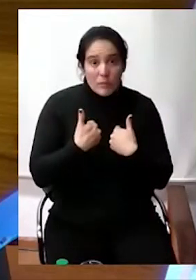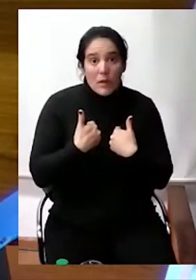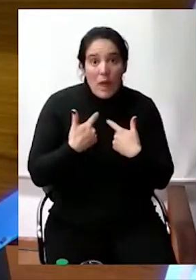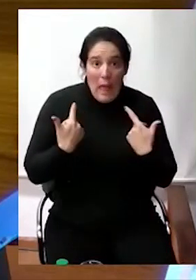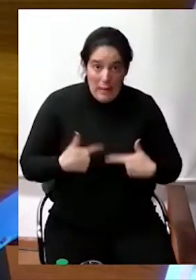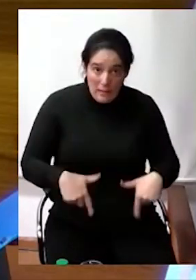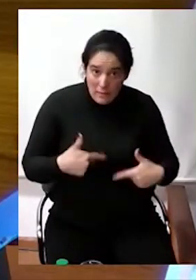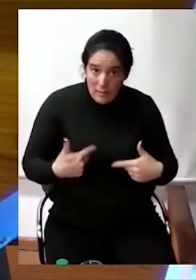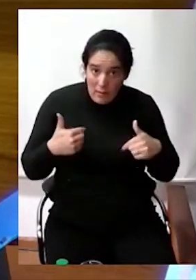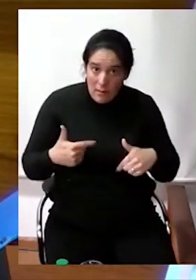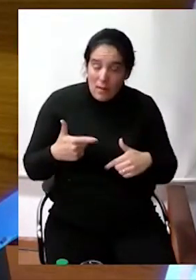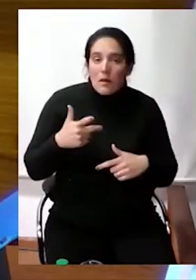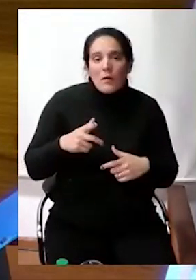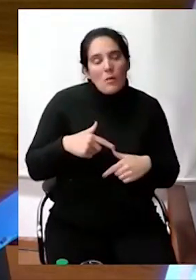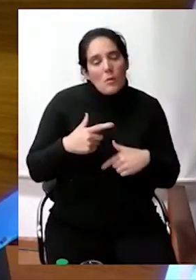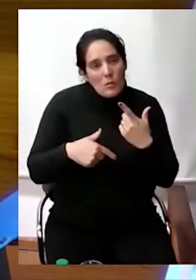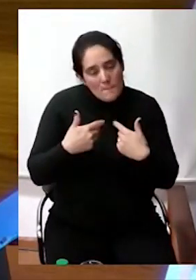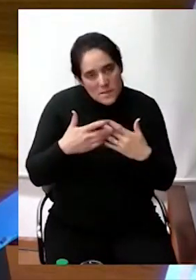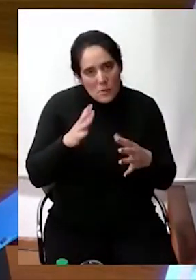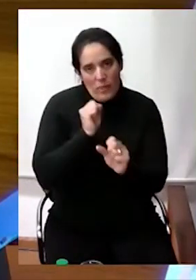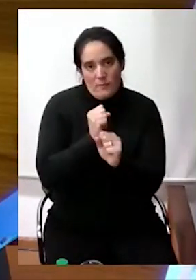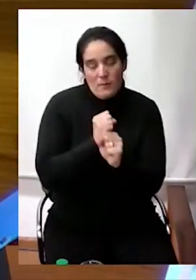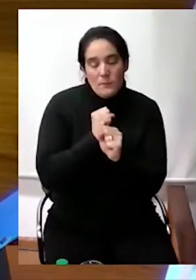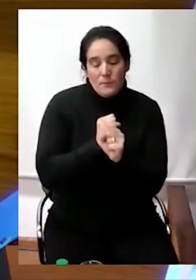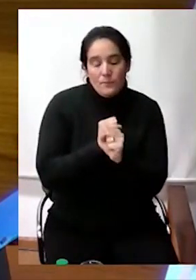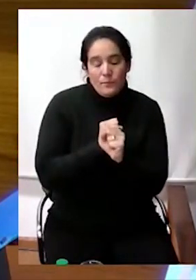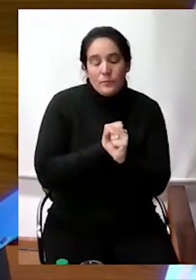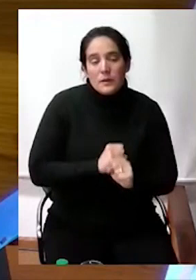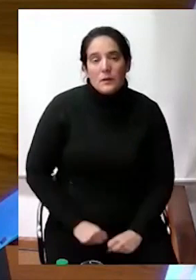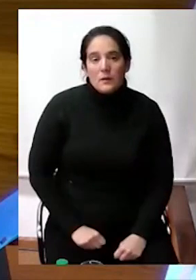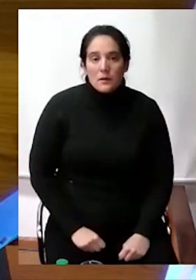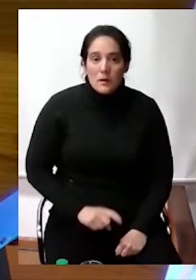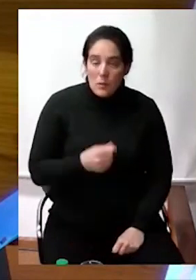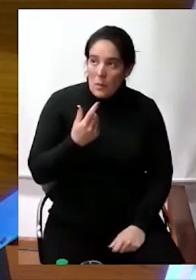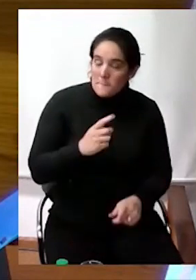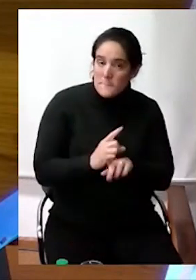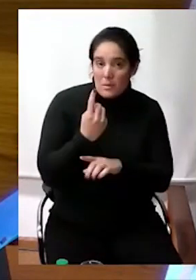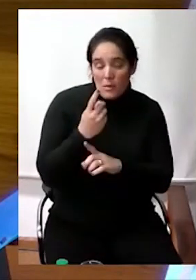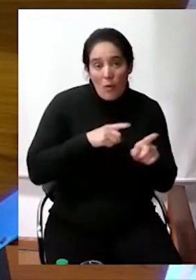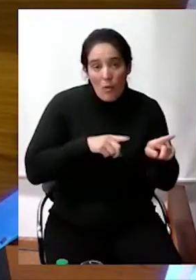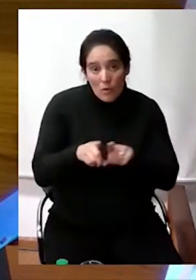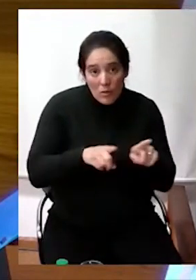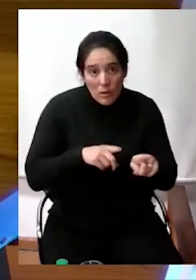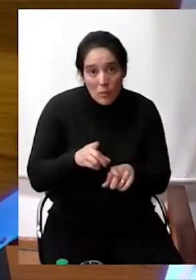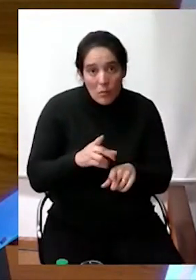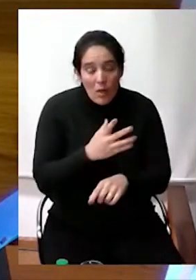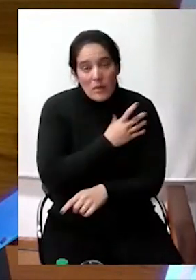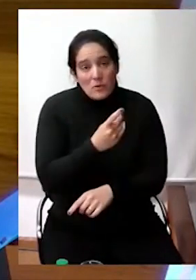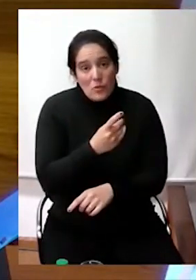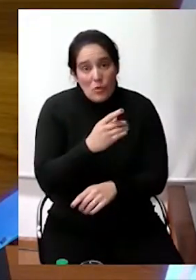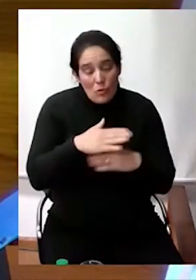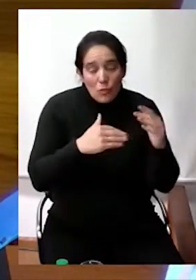generaron varias instancias de trabajo eh entre ellas las coordinación la dirección de